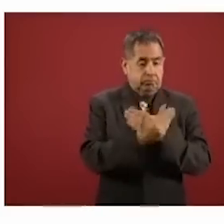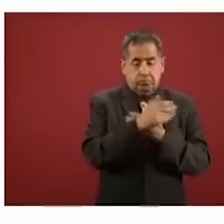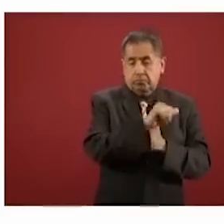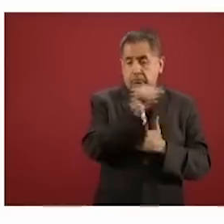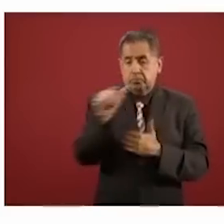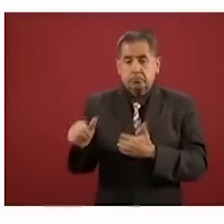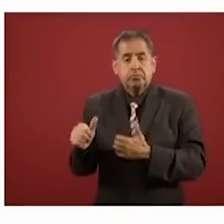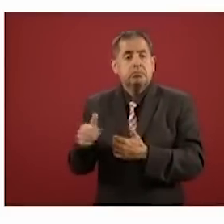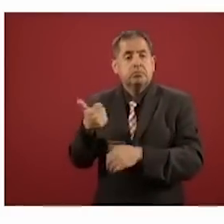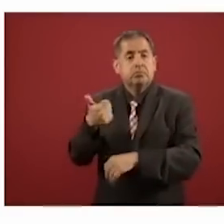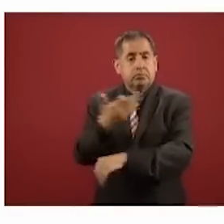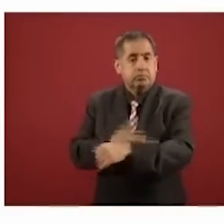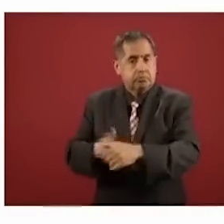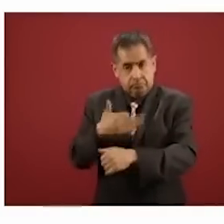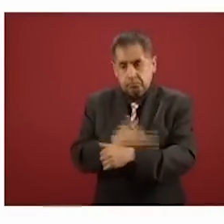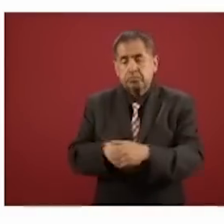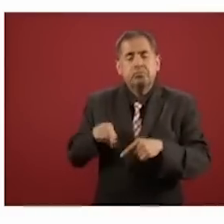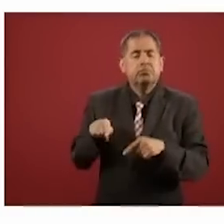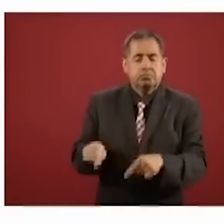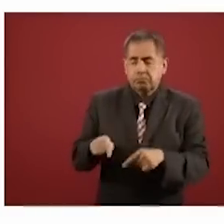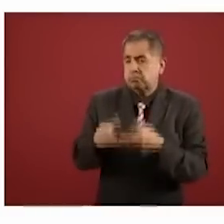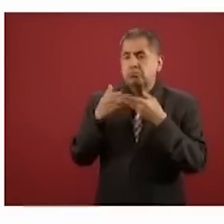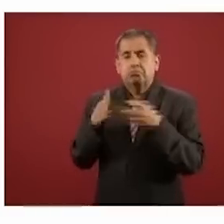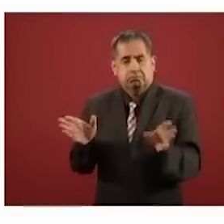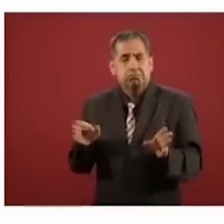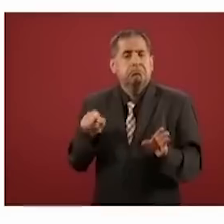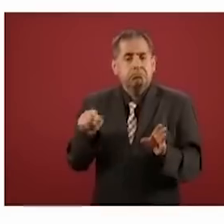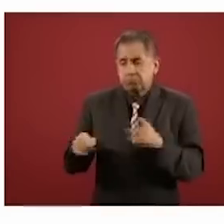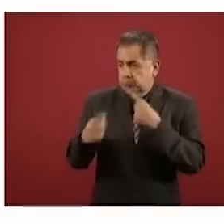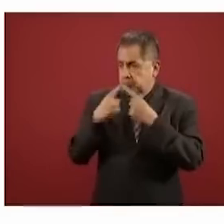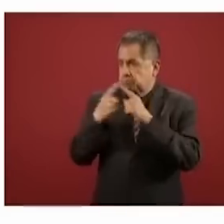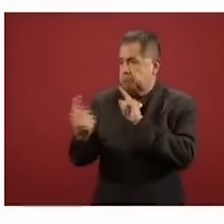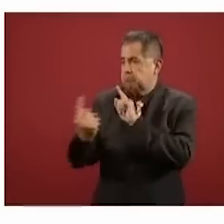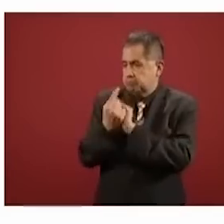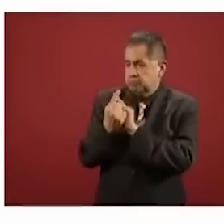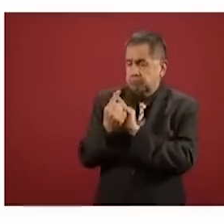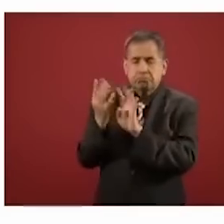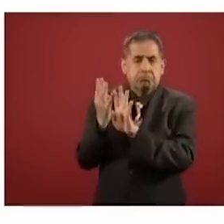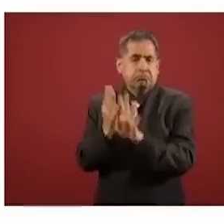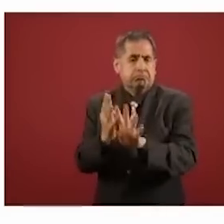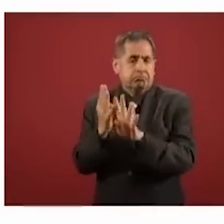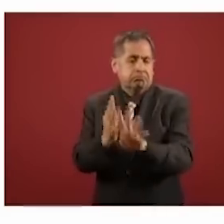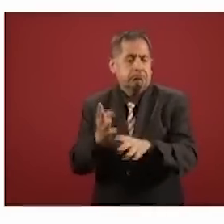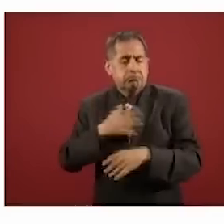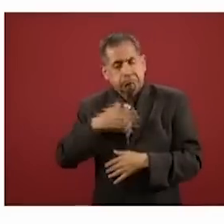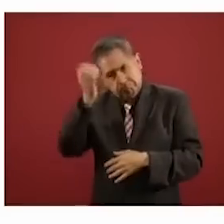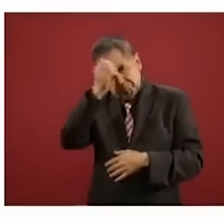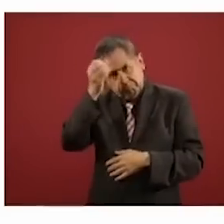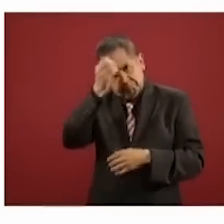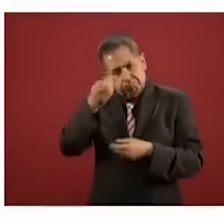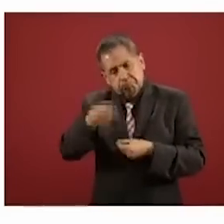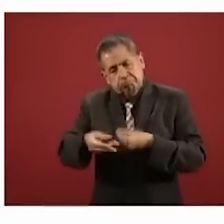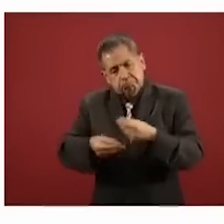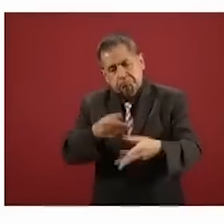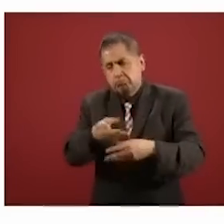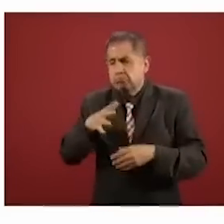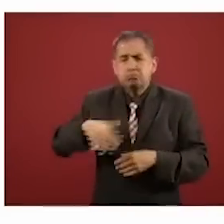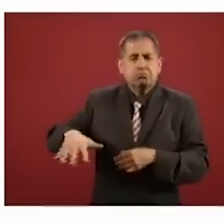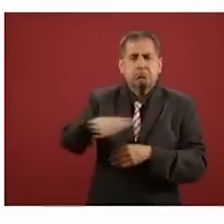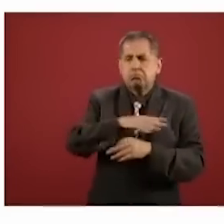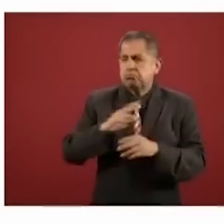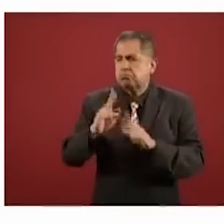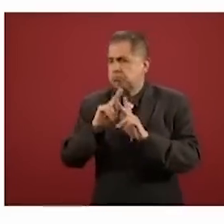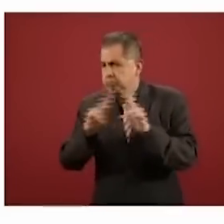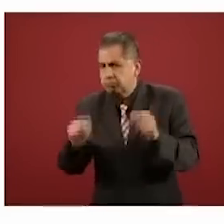a 18 horas. Fue una jornada muy positiva, trascendió en paz, no hubo ningún tipo